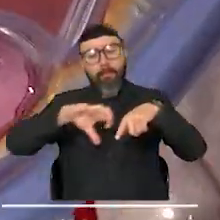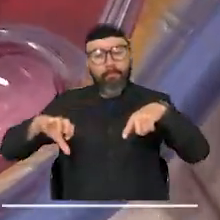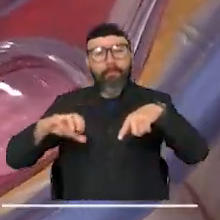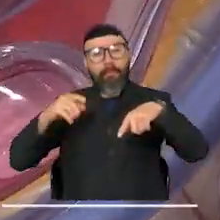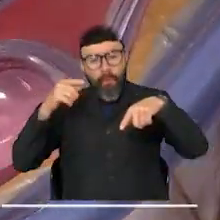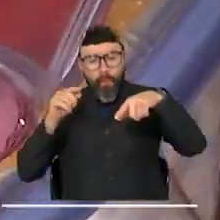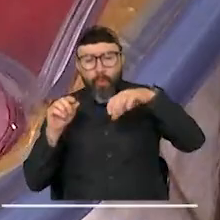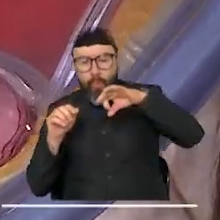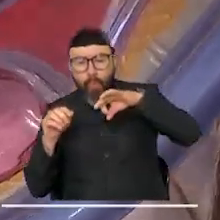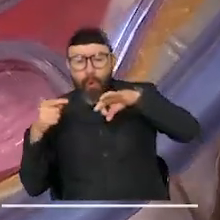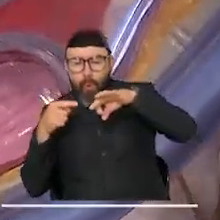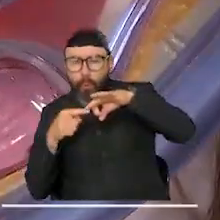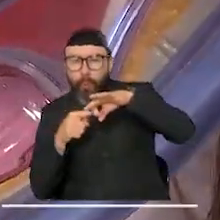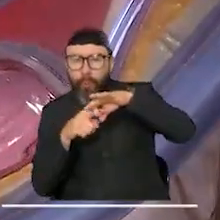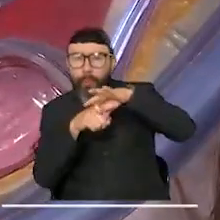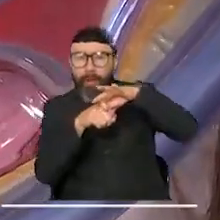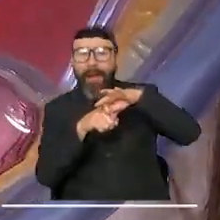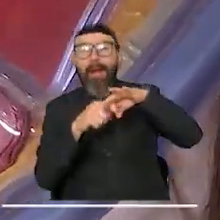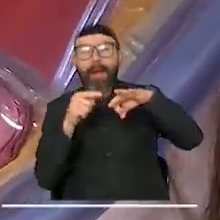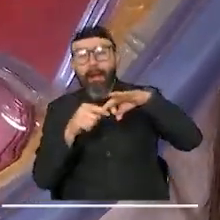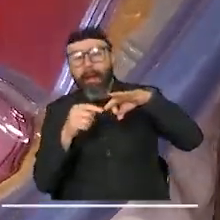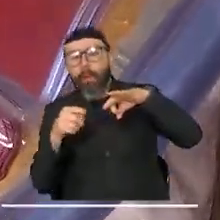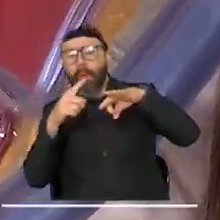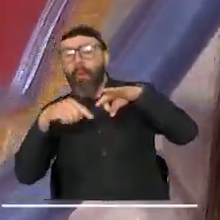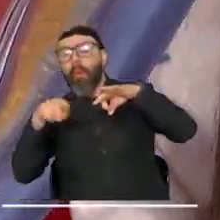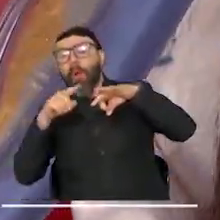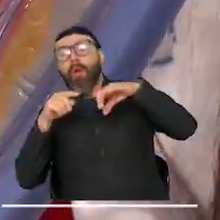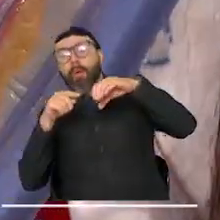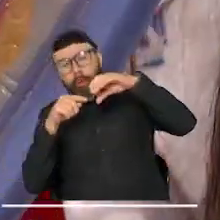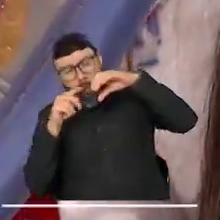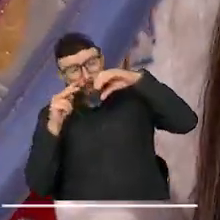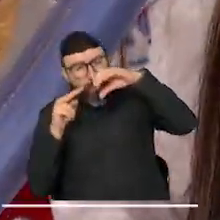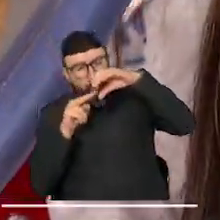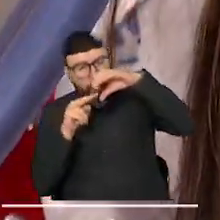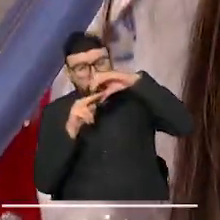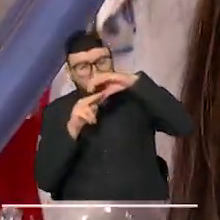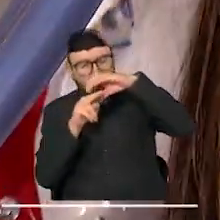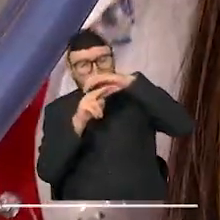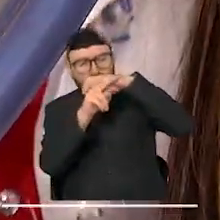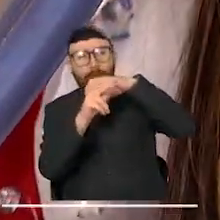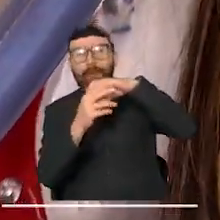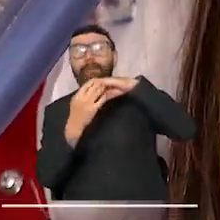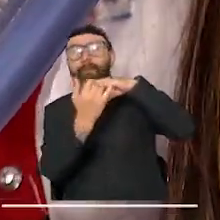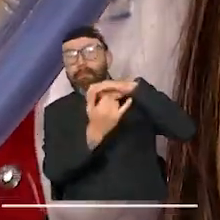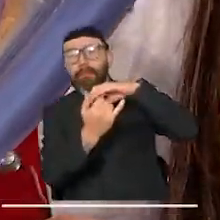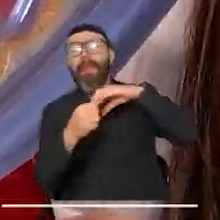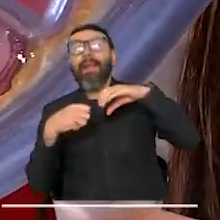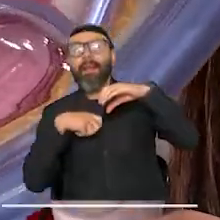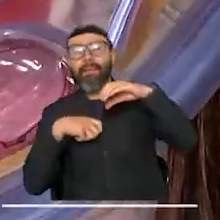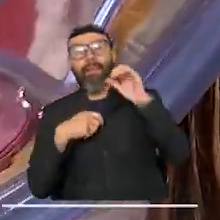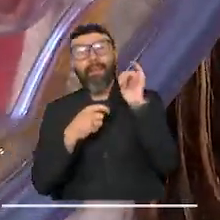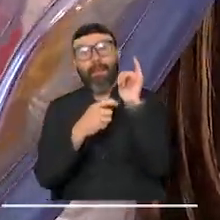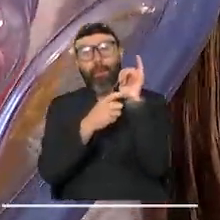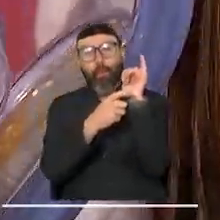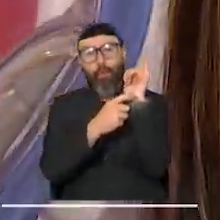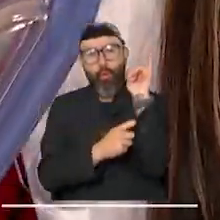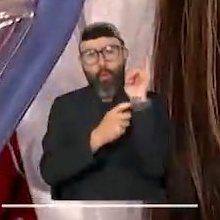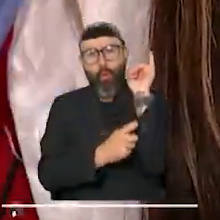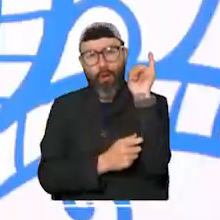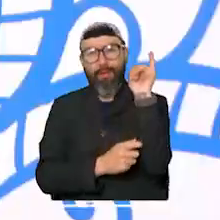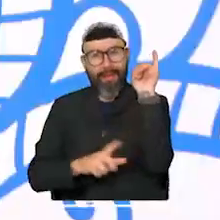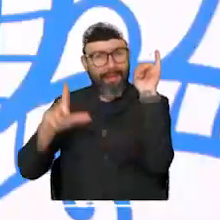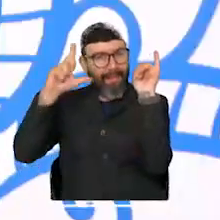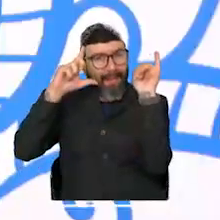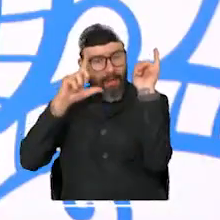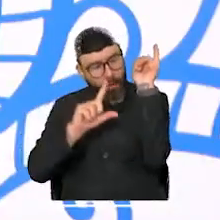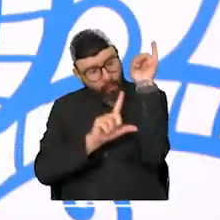el tubo que conecta entre lo externo y llega hasta el fondo donde está el cuello del útero Entonces ya van